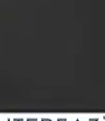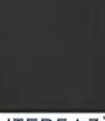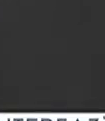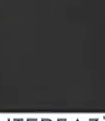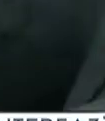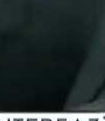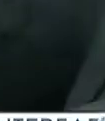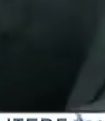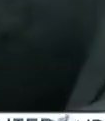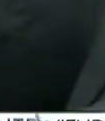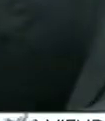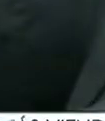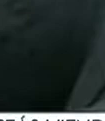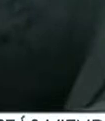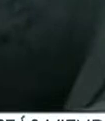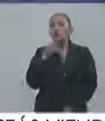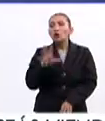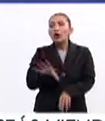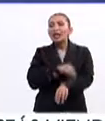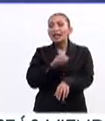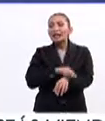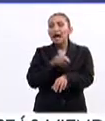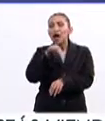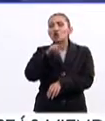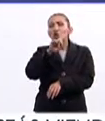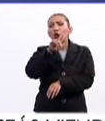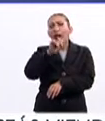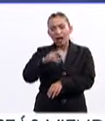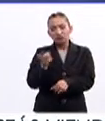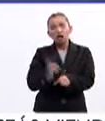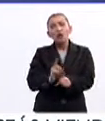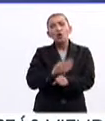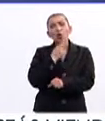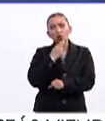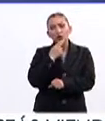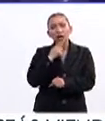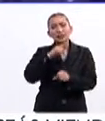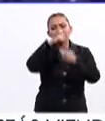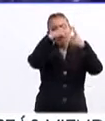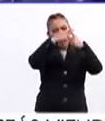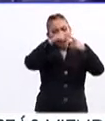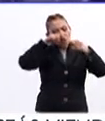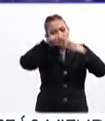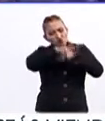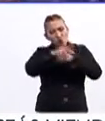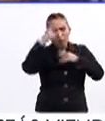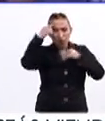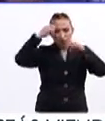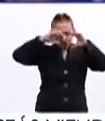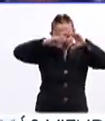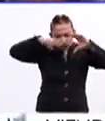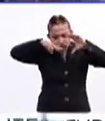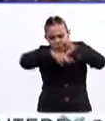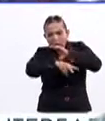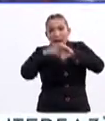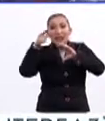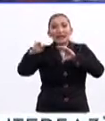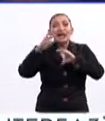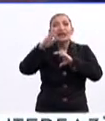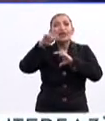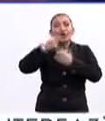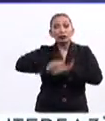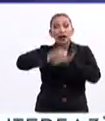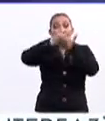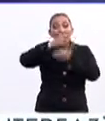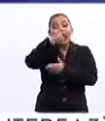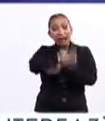caught fire. El manejo de energía nuclear es algo cotidiano. Se utilizan rayos X, tomografías y radioterapias. Ejemplos